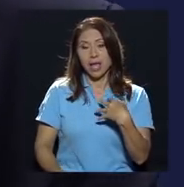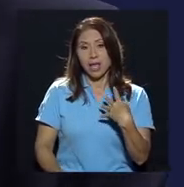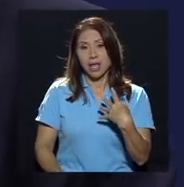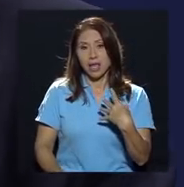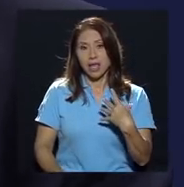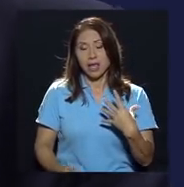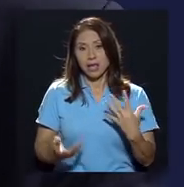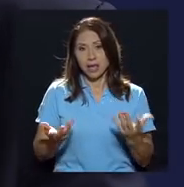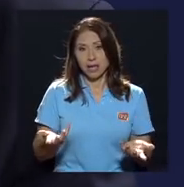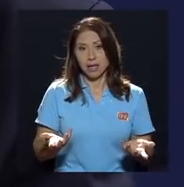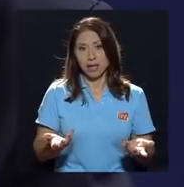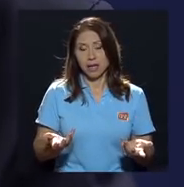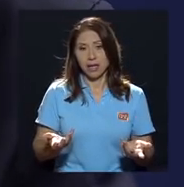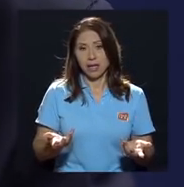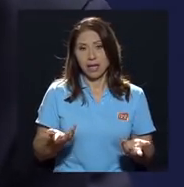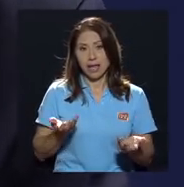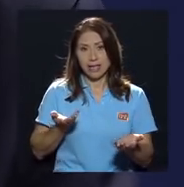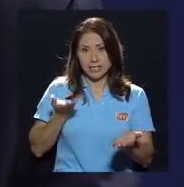llega